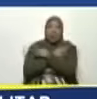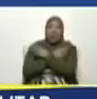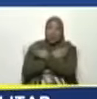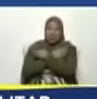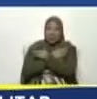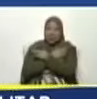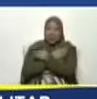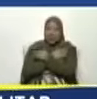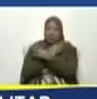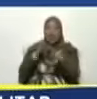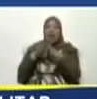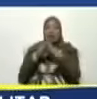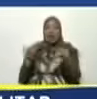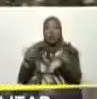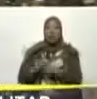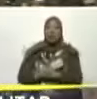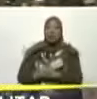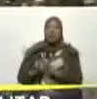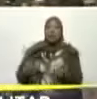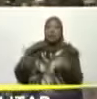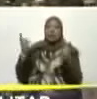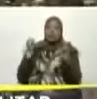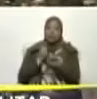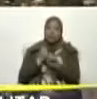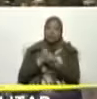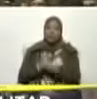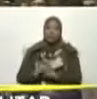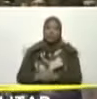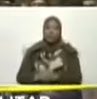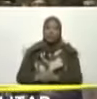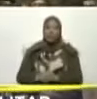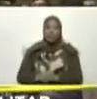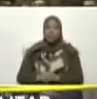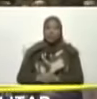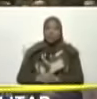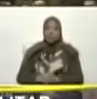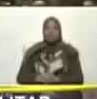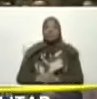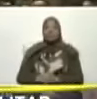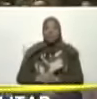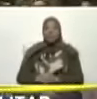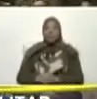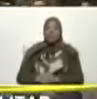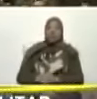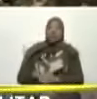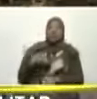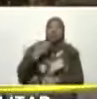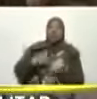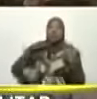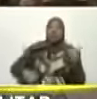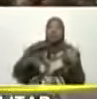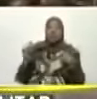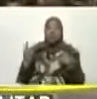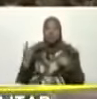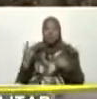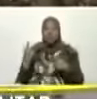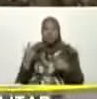Felicitaciones a todos, a todas. Autorizado. A la jerarquía de sargento primero.